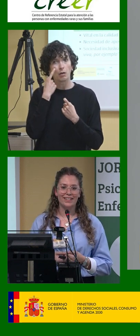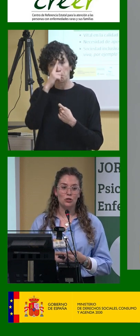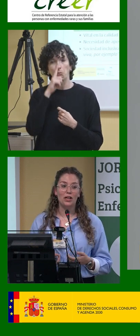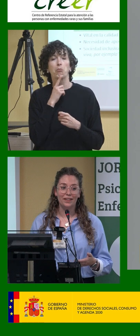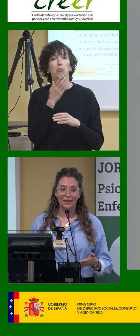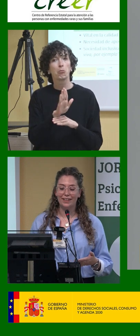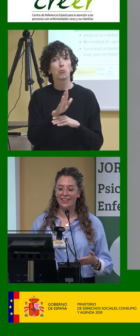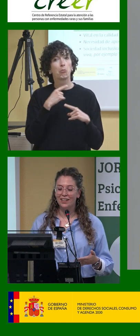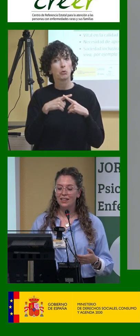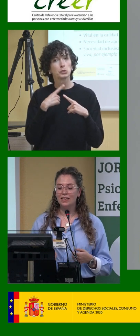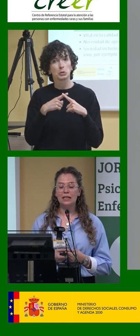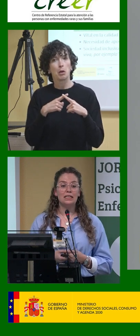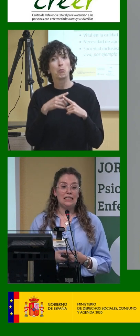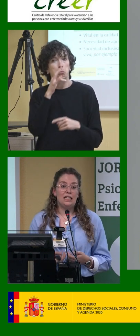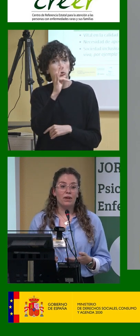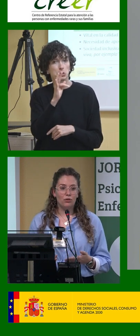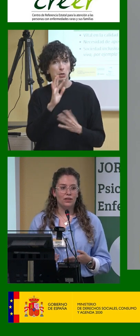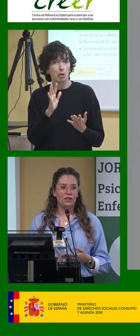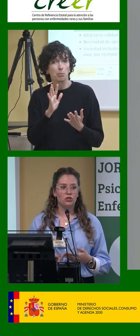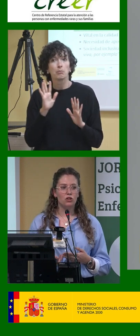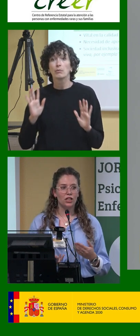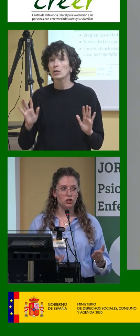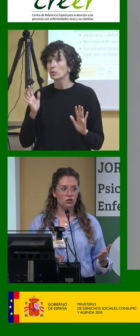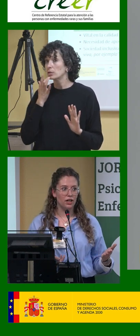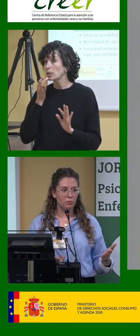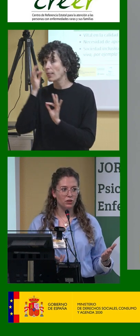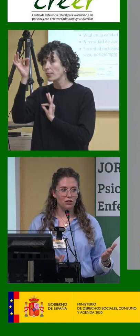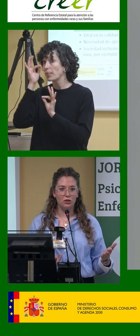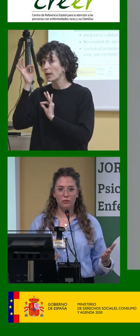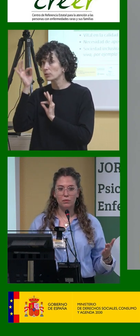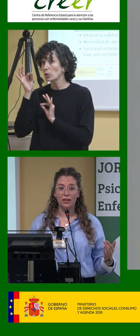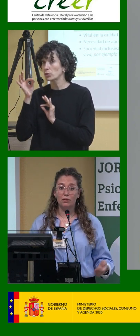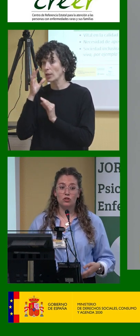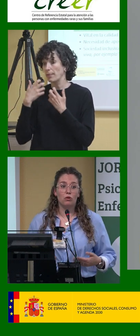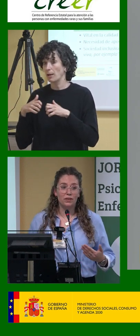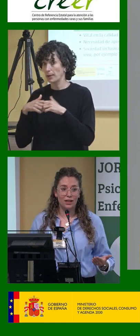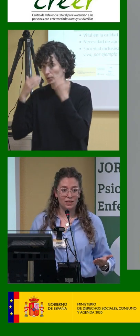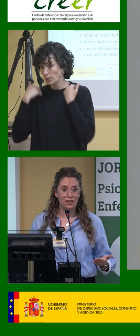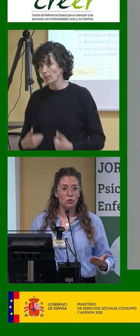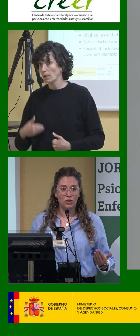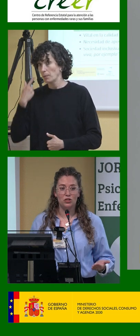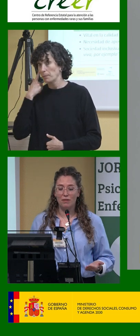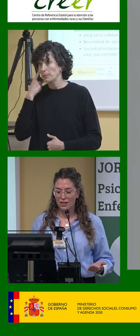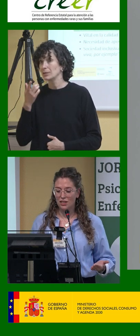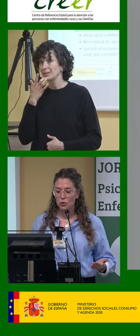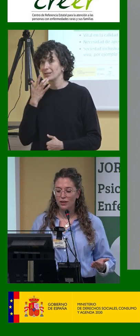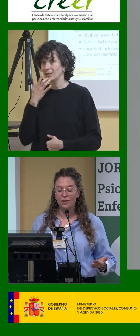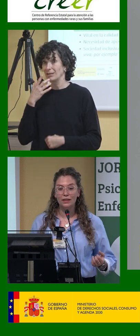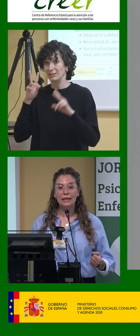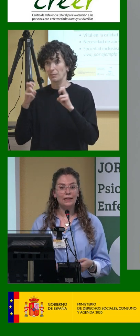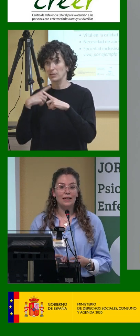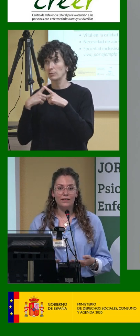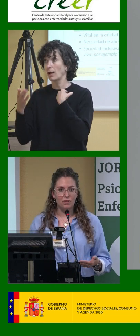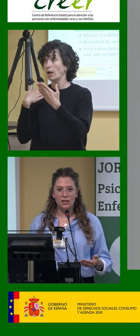la sexualidad en general. Sin embargo, atendemos a los datos que nos ha reportado el biofeedback y vemos que aumenta el estrés cuando se habla de